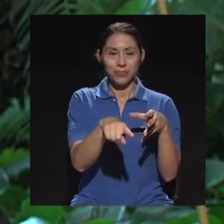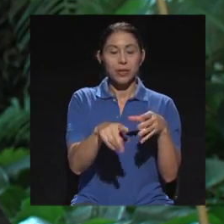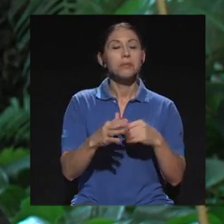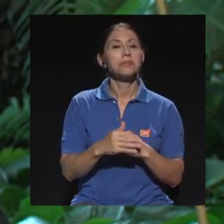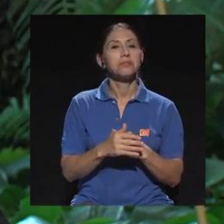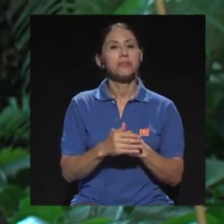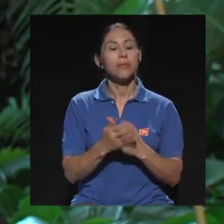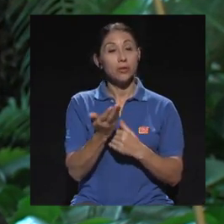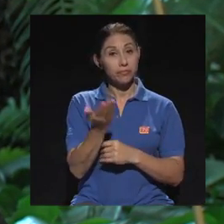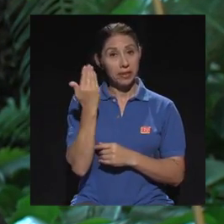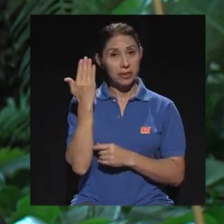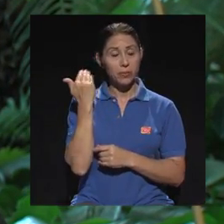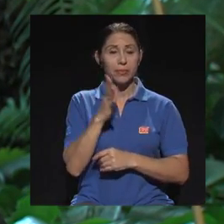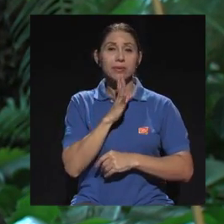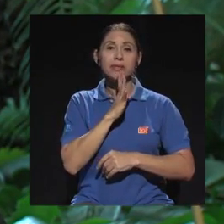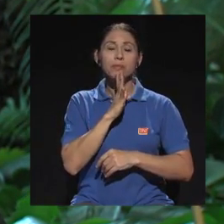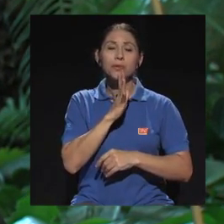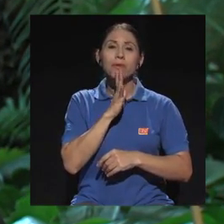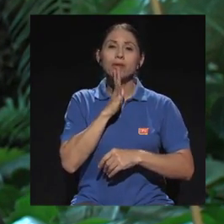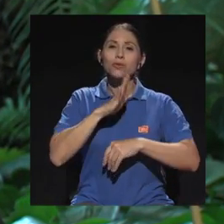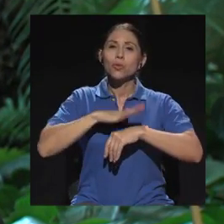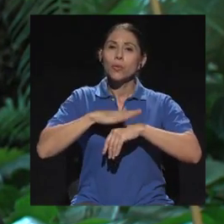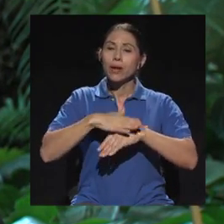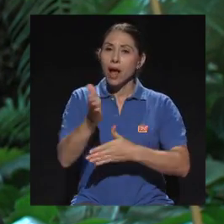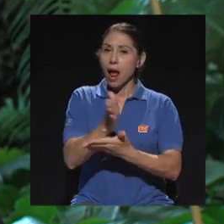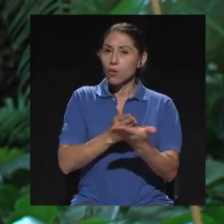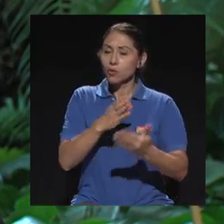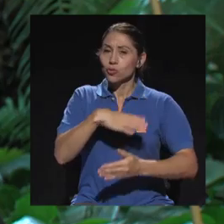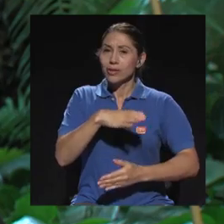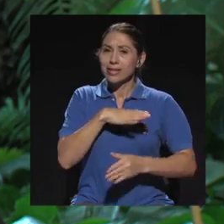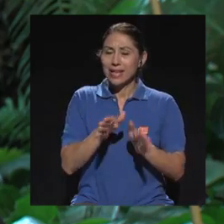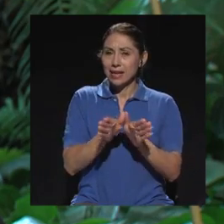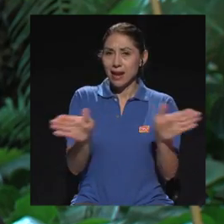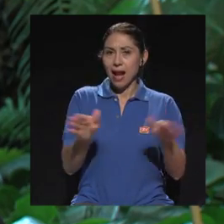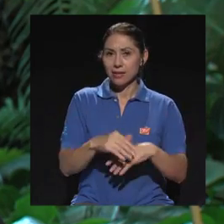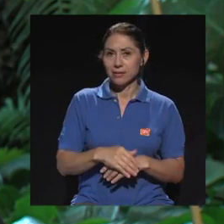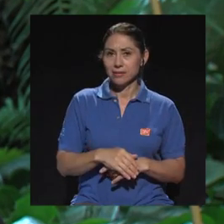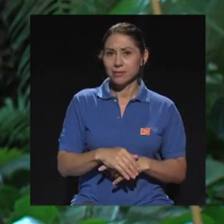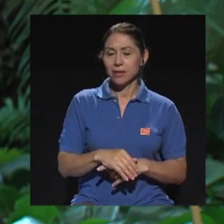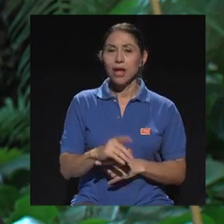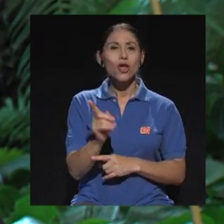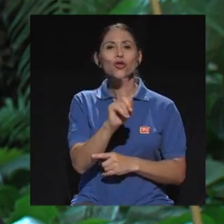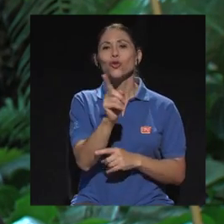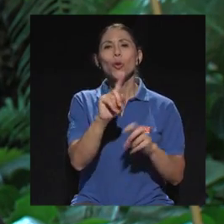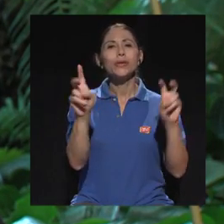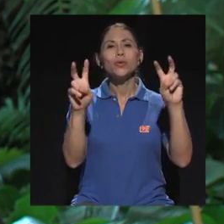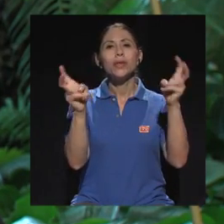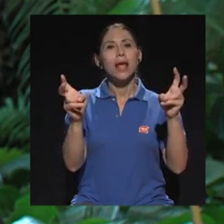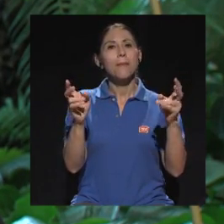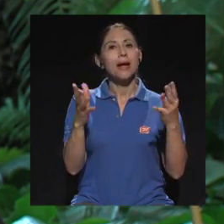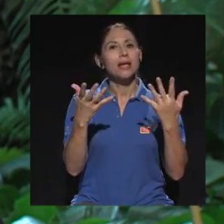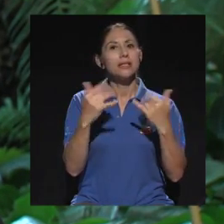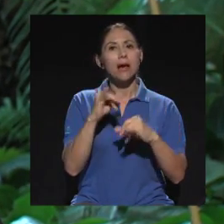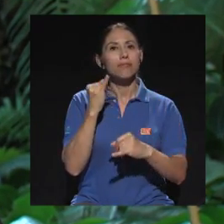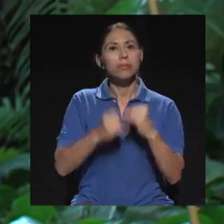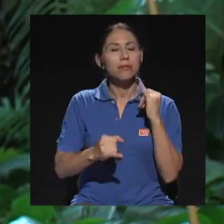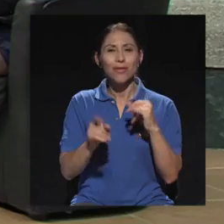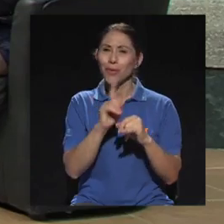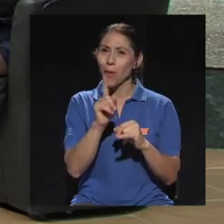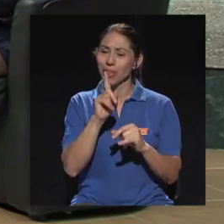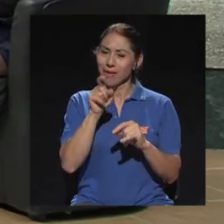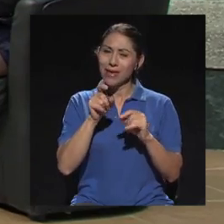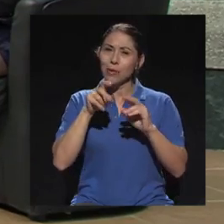el bloque anterior conversábamos de algunos aspectos generales, ¿verdad? Que no es un tema acabado, más